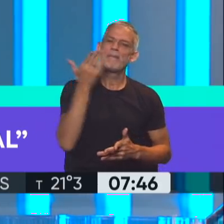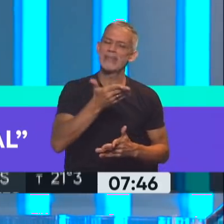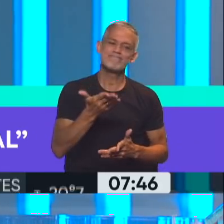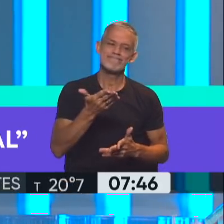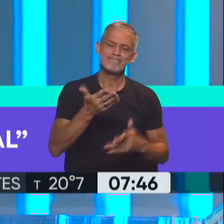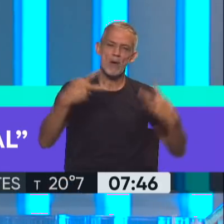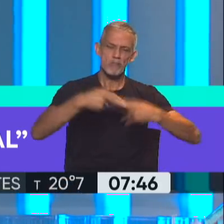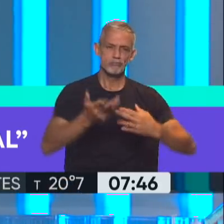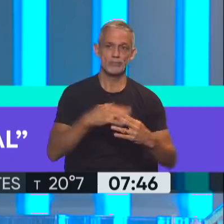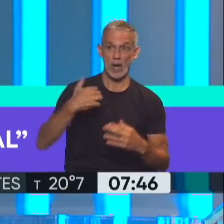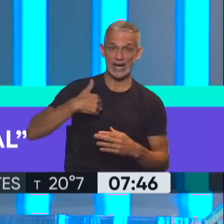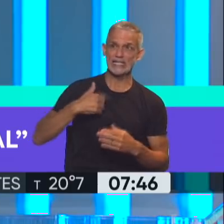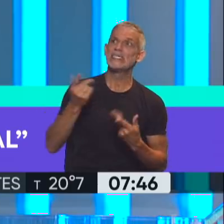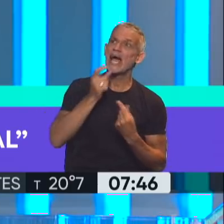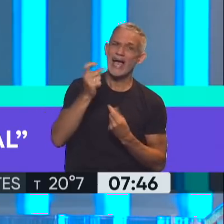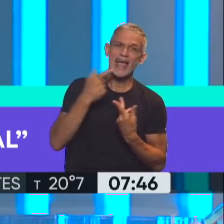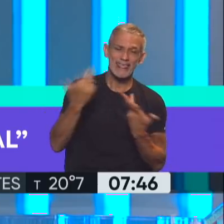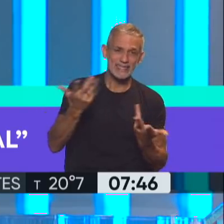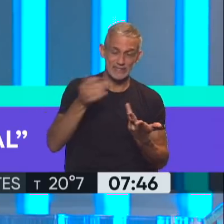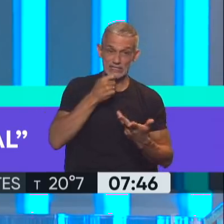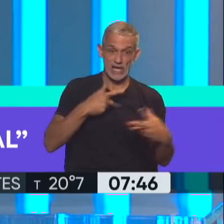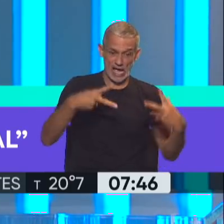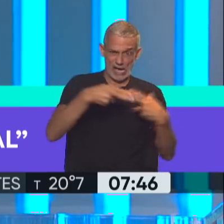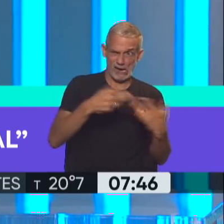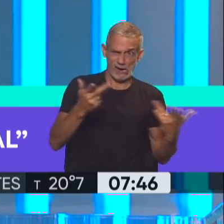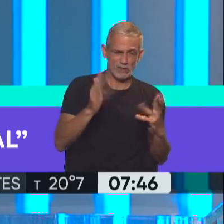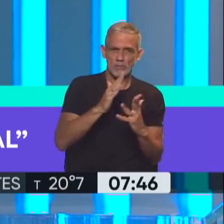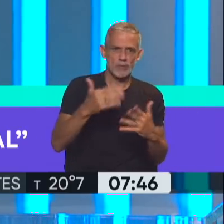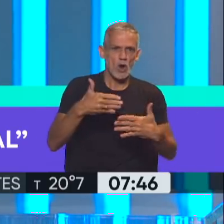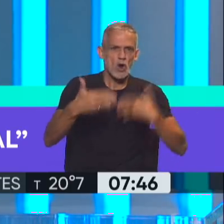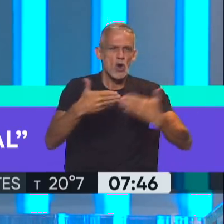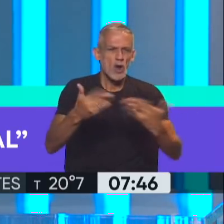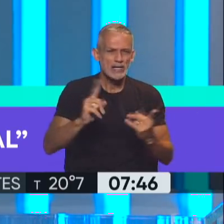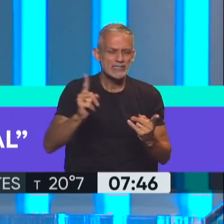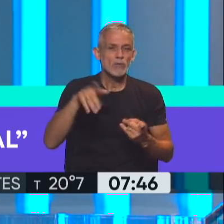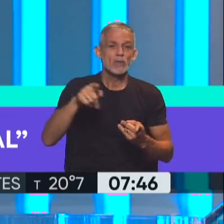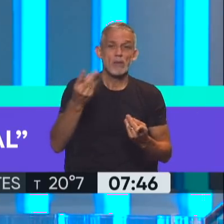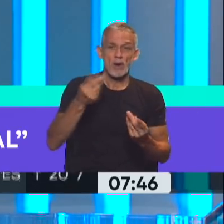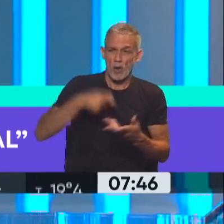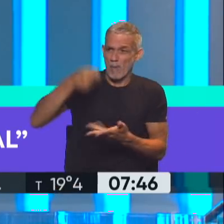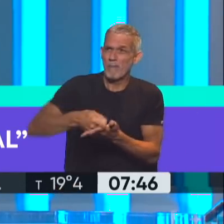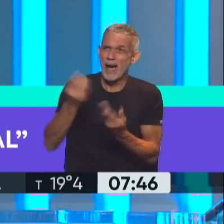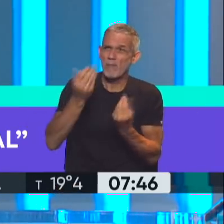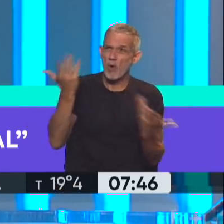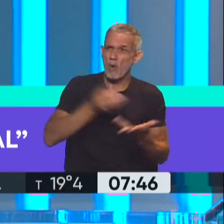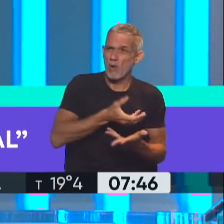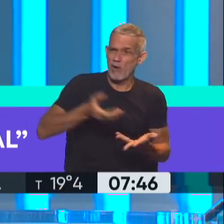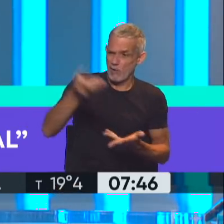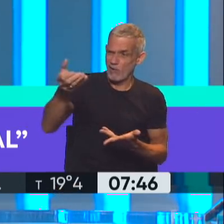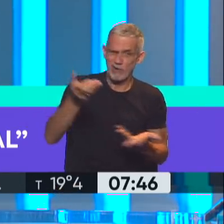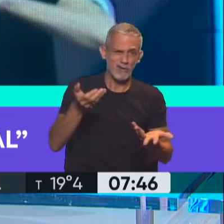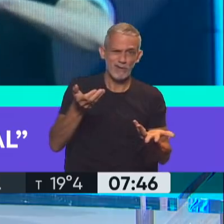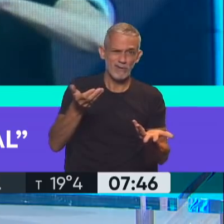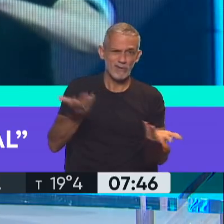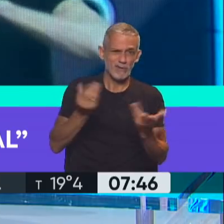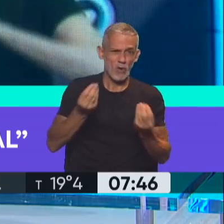lado que le responde argentina si ajustamos no vamos a crecer y después tampoco vamos a tener con qué pagar claro no no va a haber continuidad no